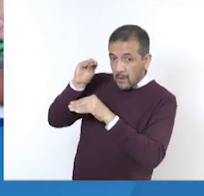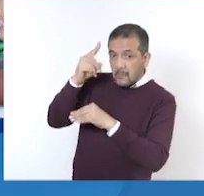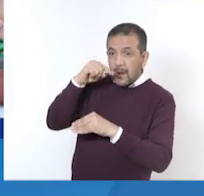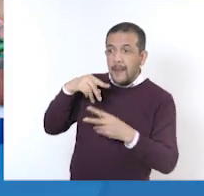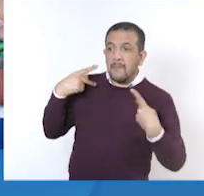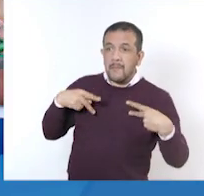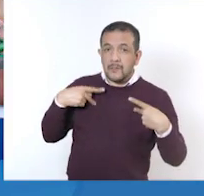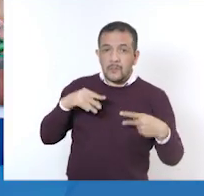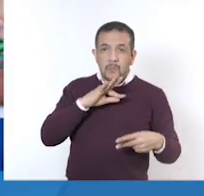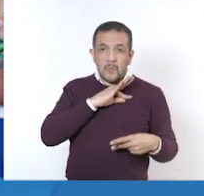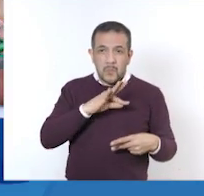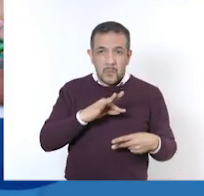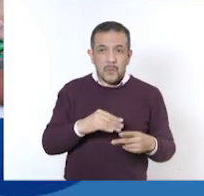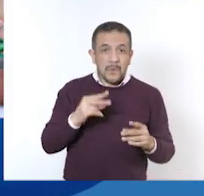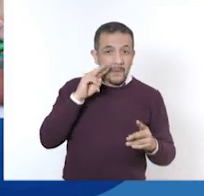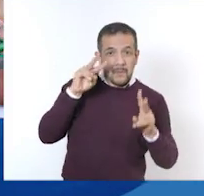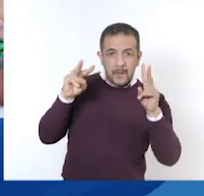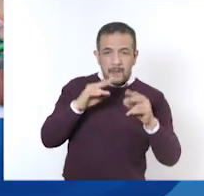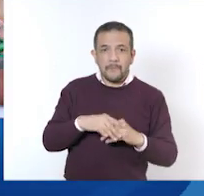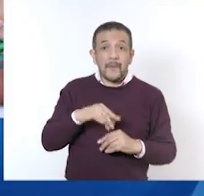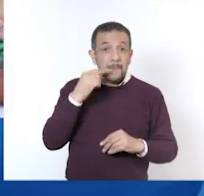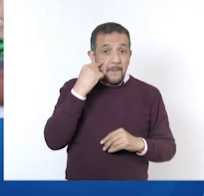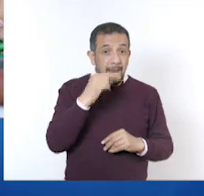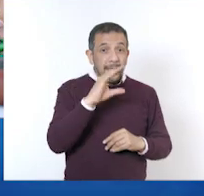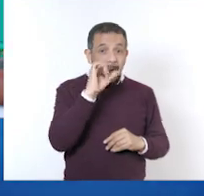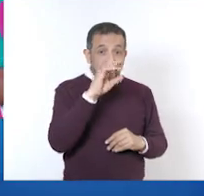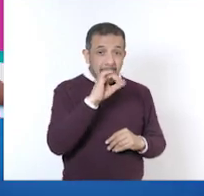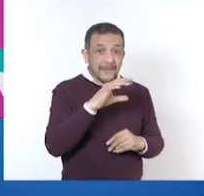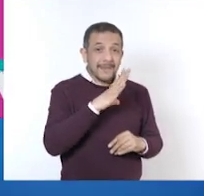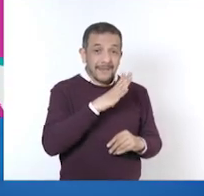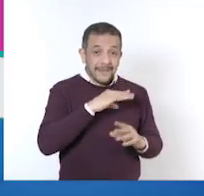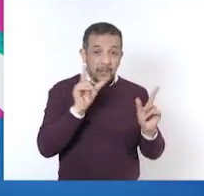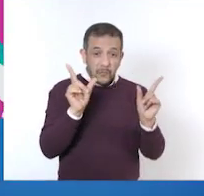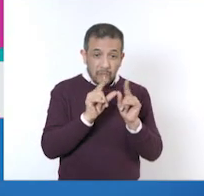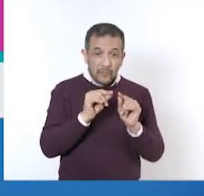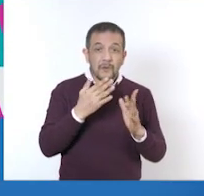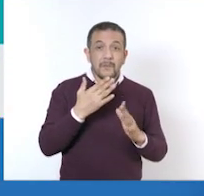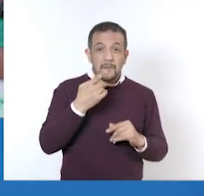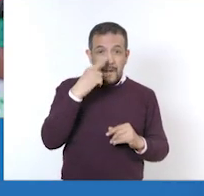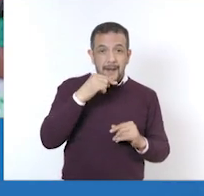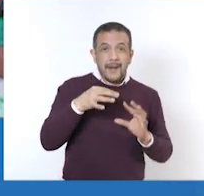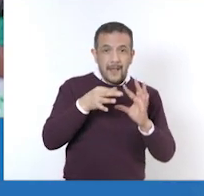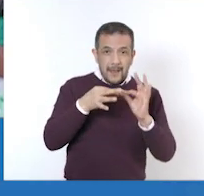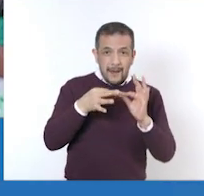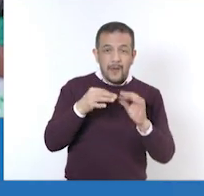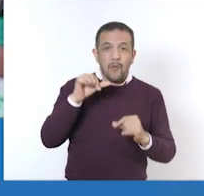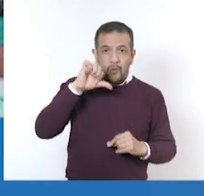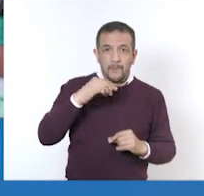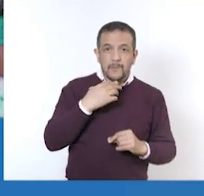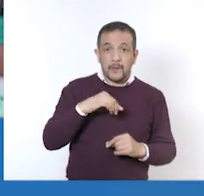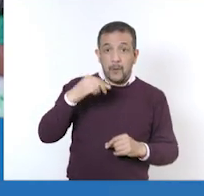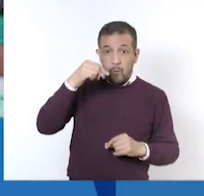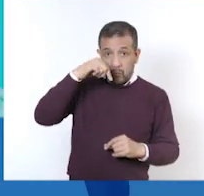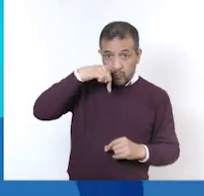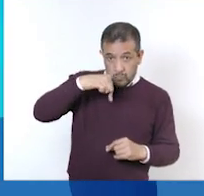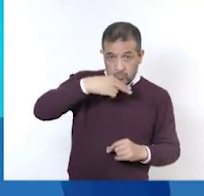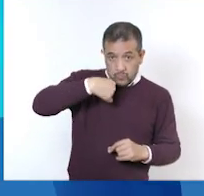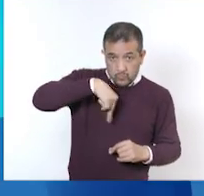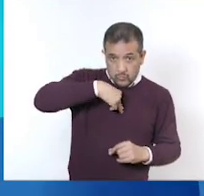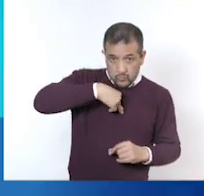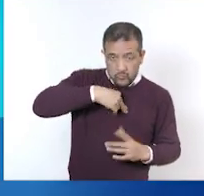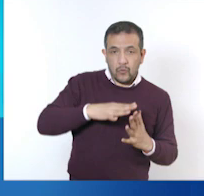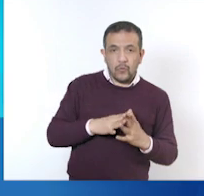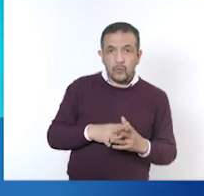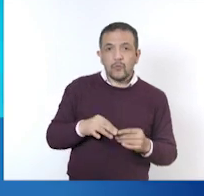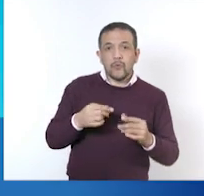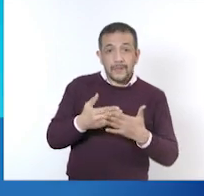Carmelita, mira, Adelita tiene listo el resumen de lo que vimos hoy. El día de hoy hemos aprendido,